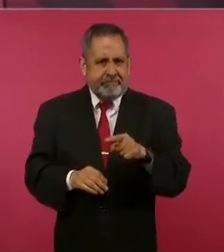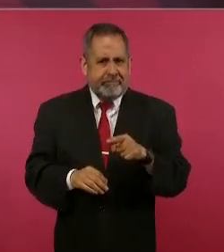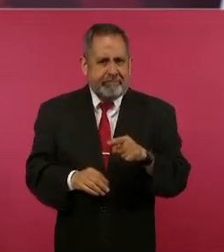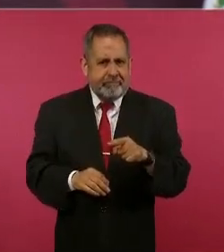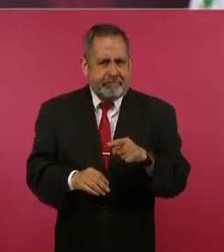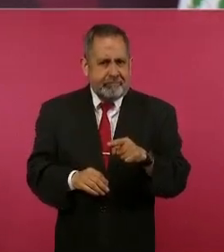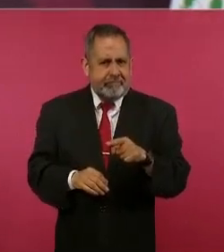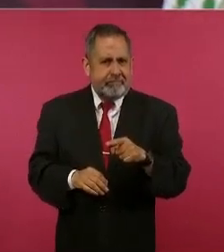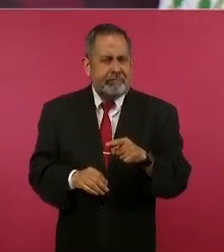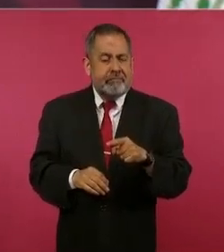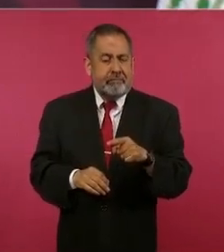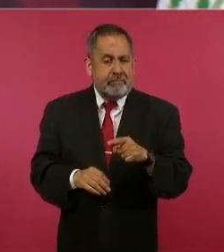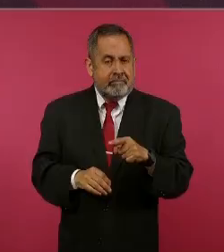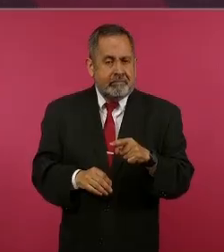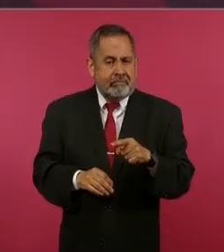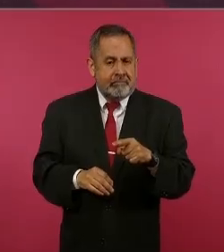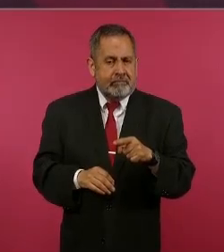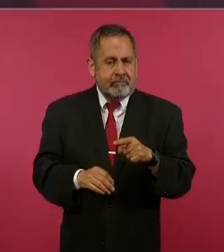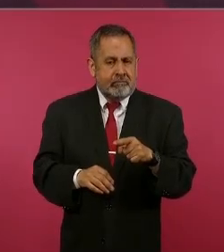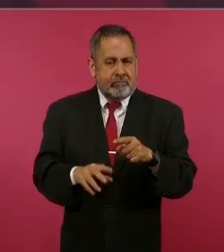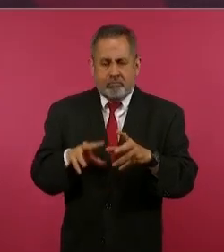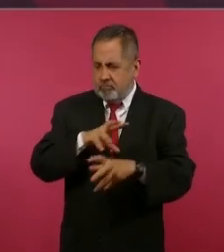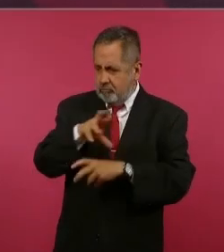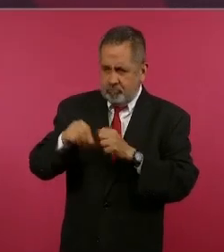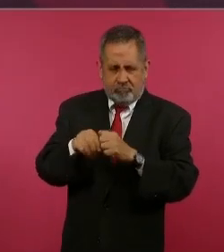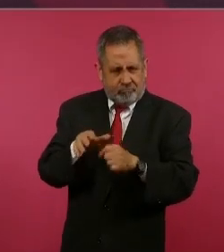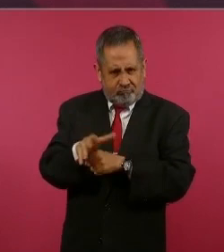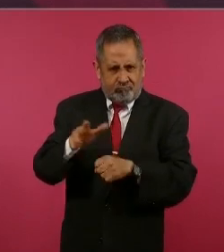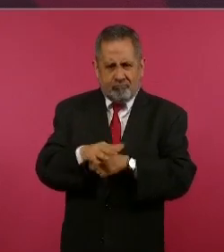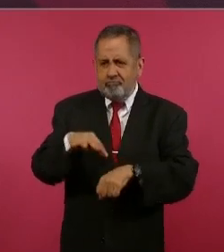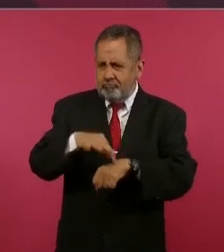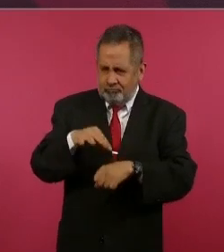tiene todos sus médicos,